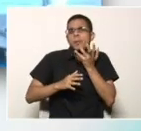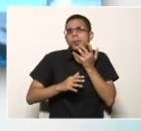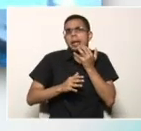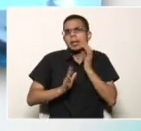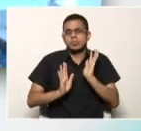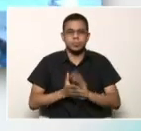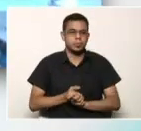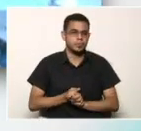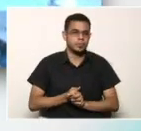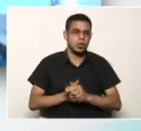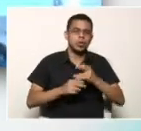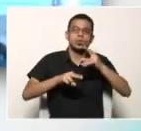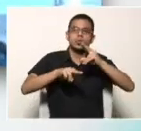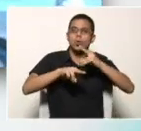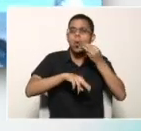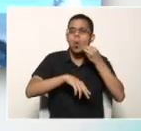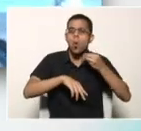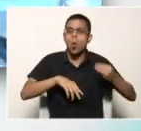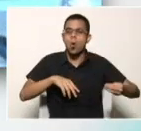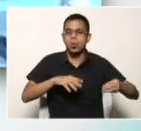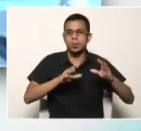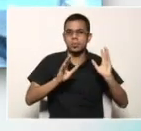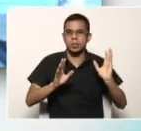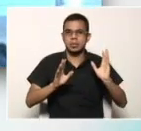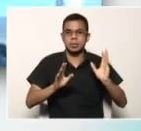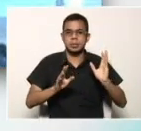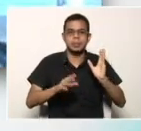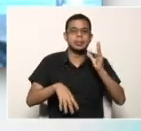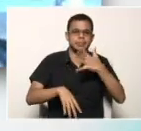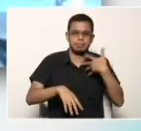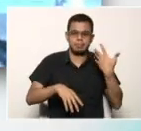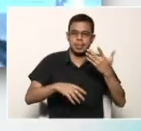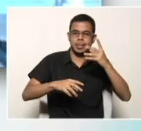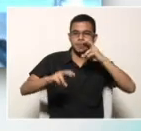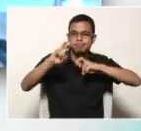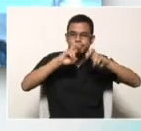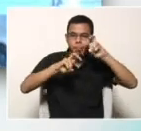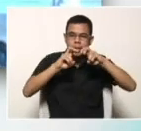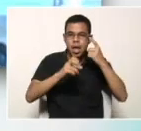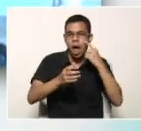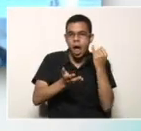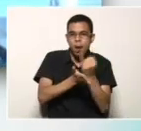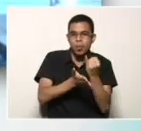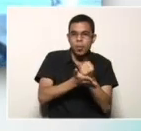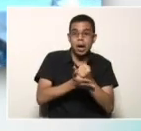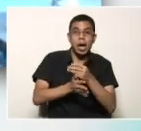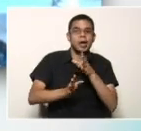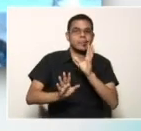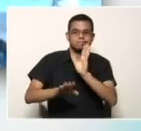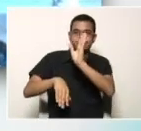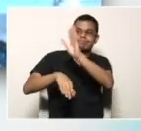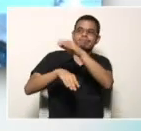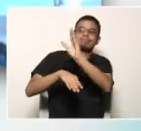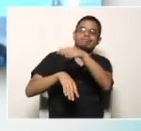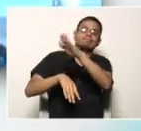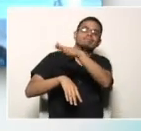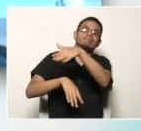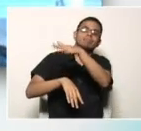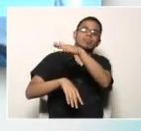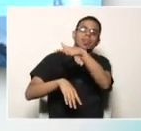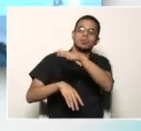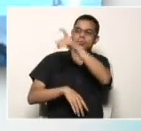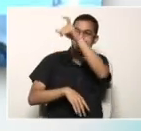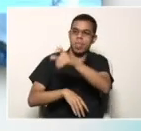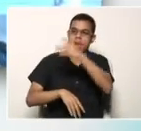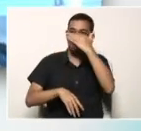me extrañaría que un papá, un abuelo, incluso hasta una madre, una tía, puede ser que los ayude a hacer esto. Entonces vamos a ver